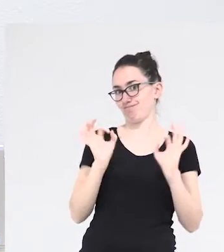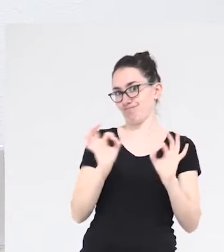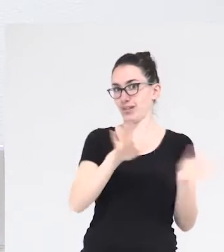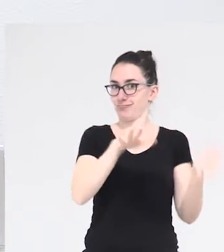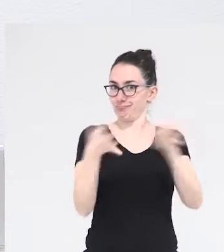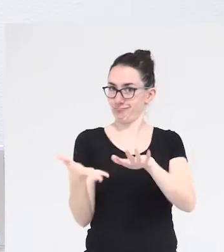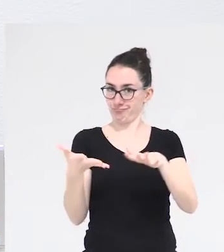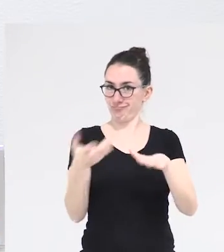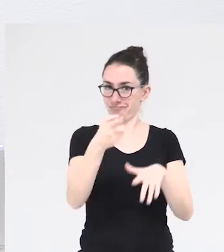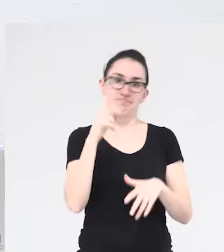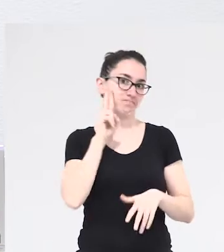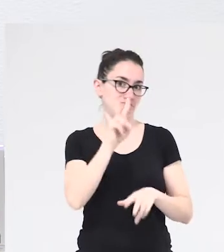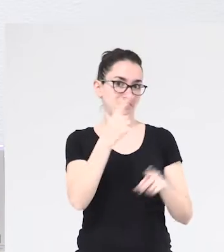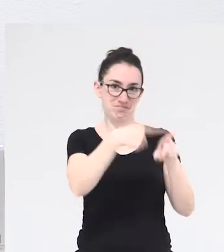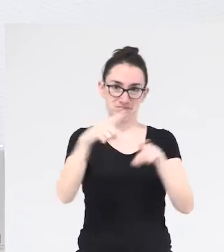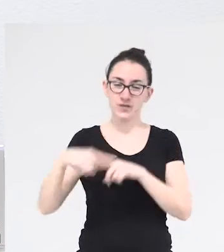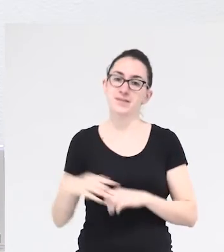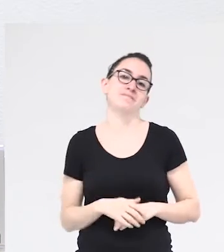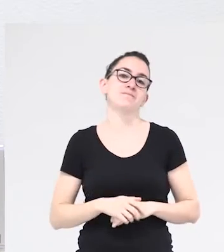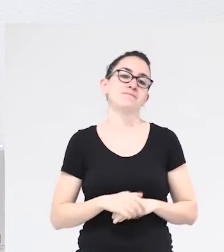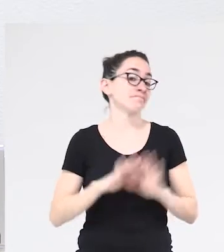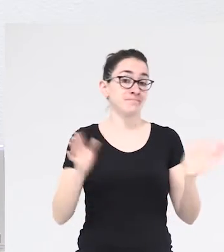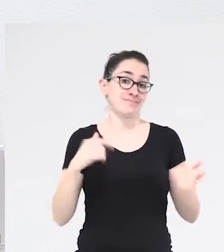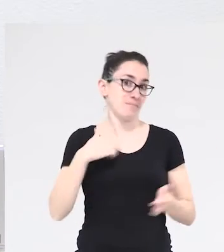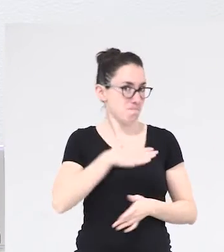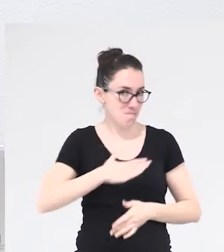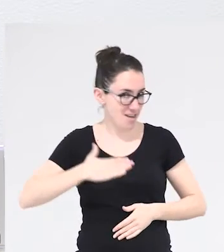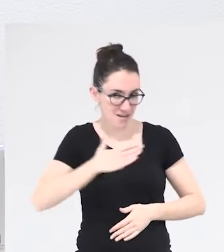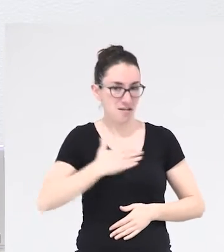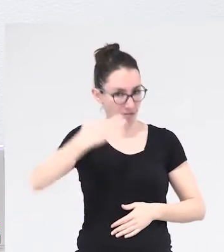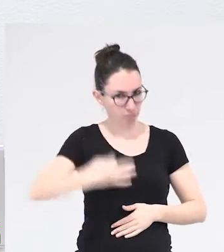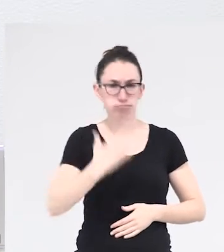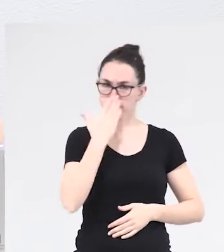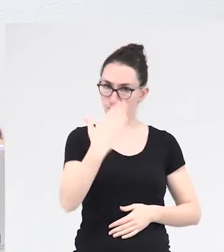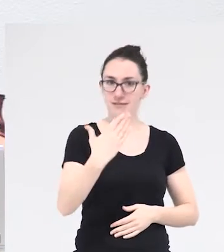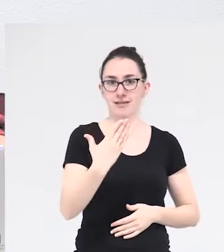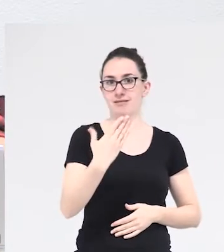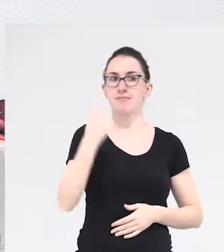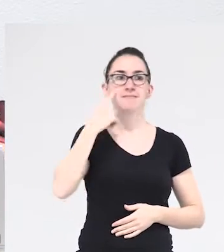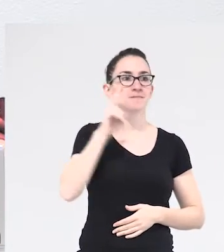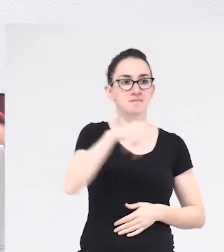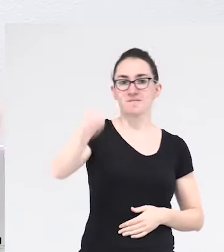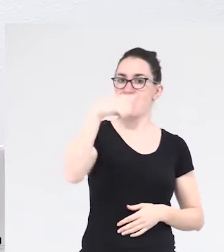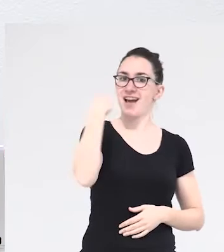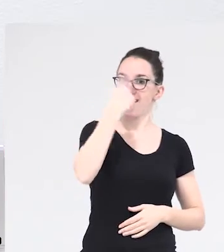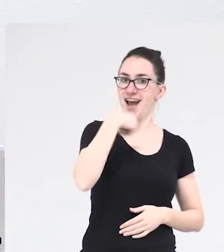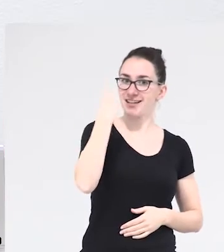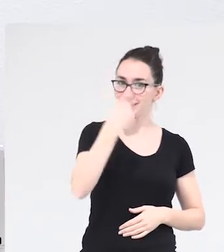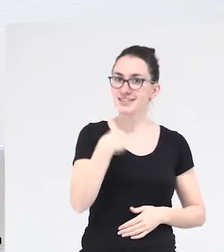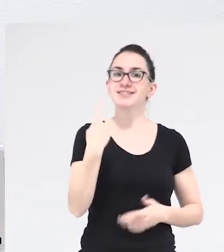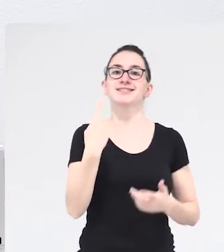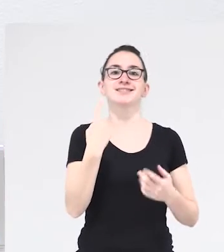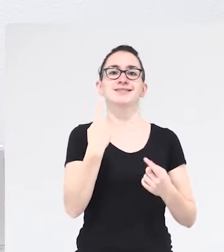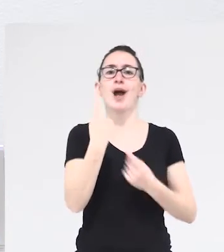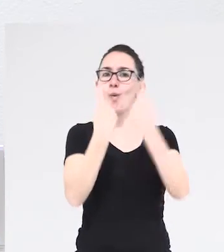eso, ¿no? Así que encantadísima de ver todas estas caras por acá y las caras por